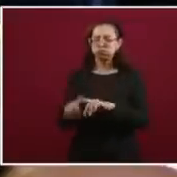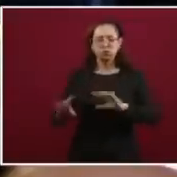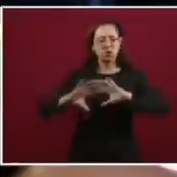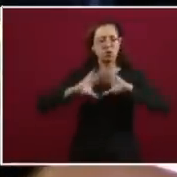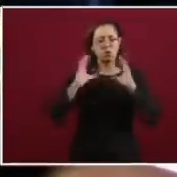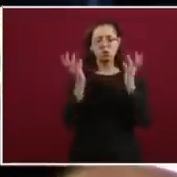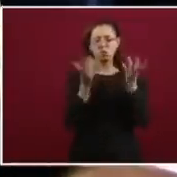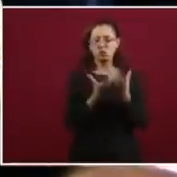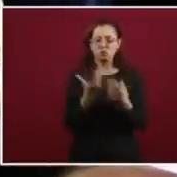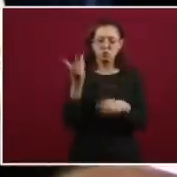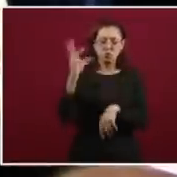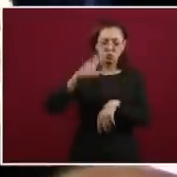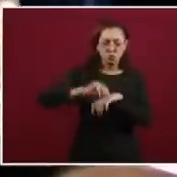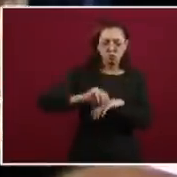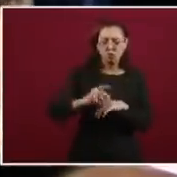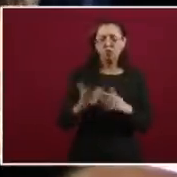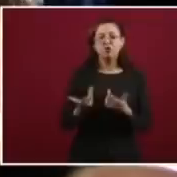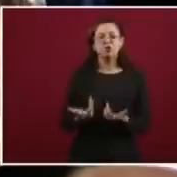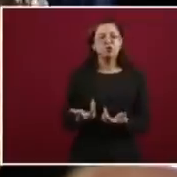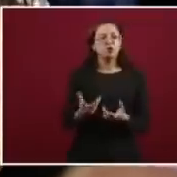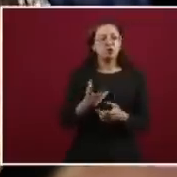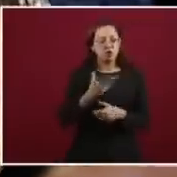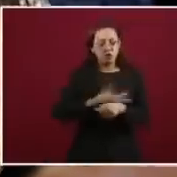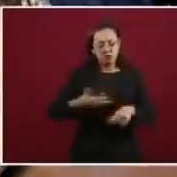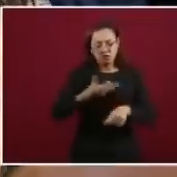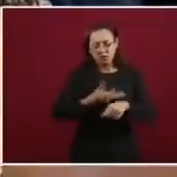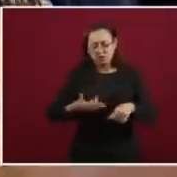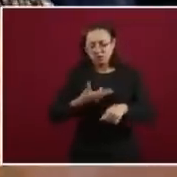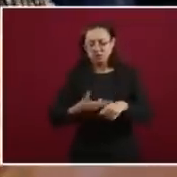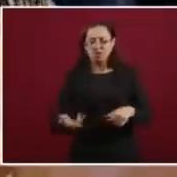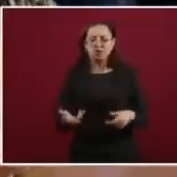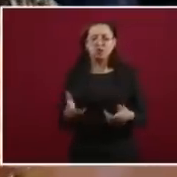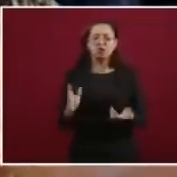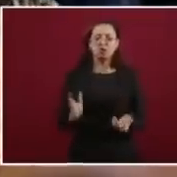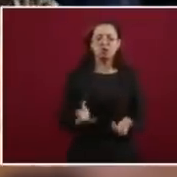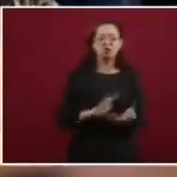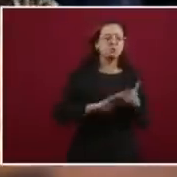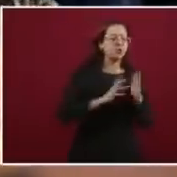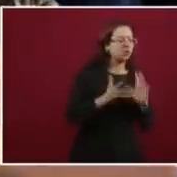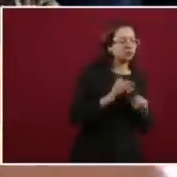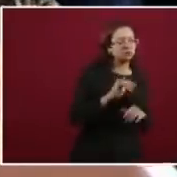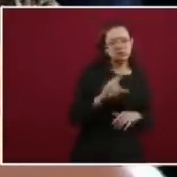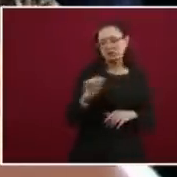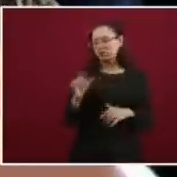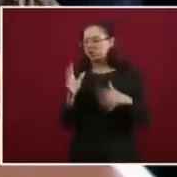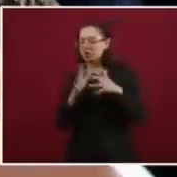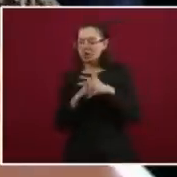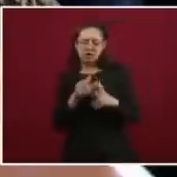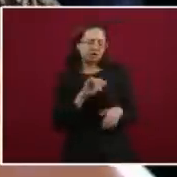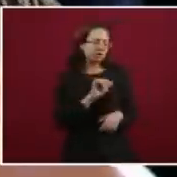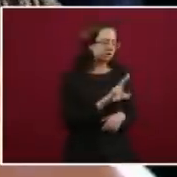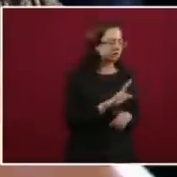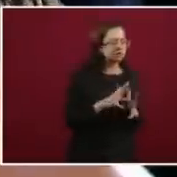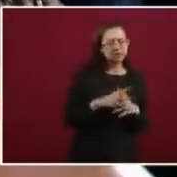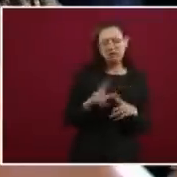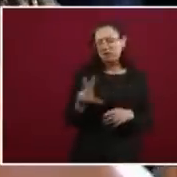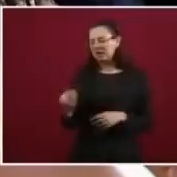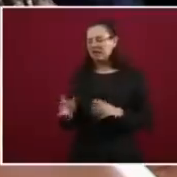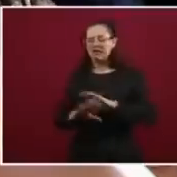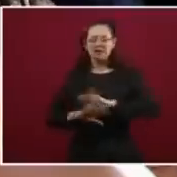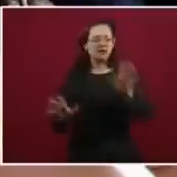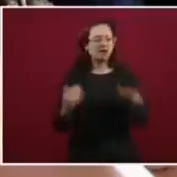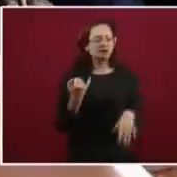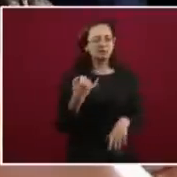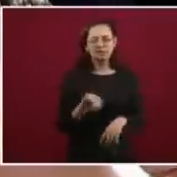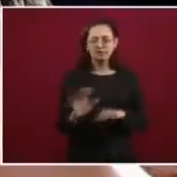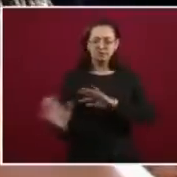este problema en vez de esta discusión absurda de si violencia una violencia o guerra una guerra cuando ya